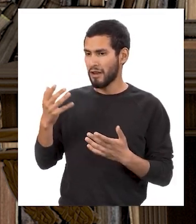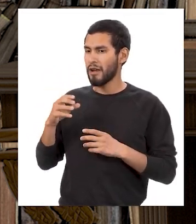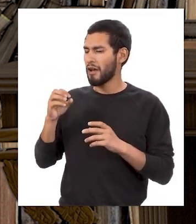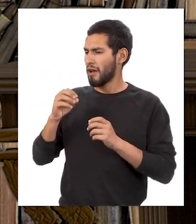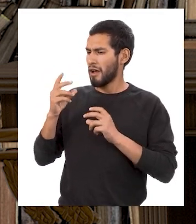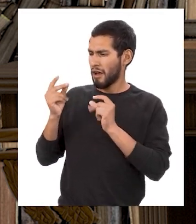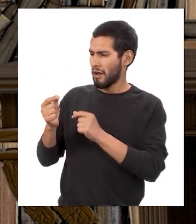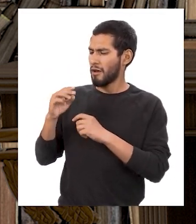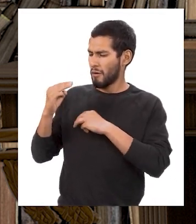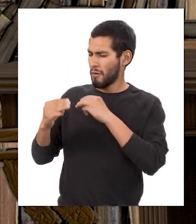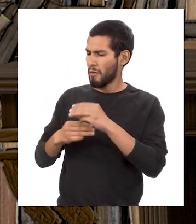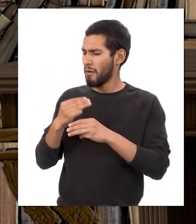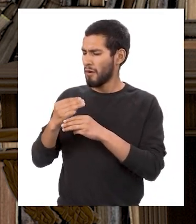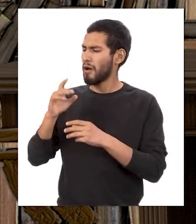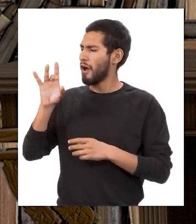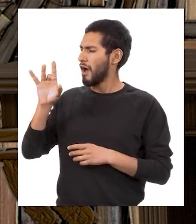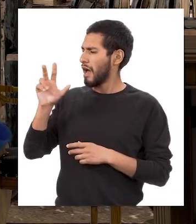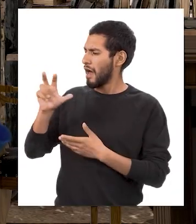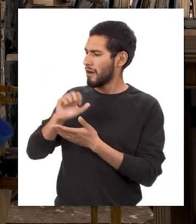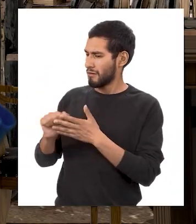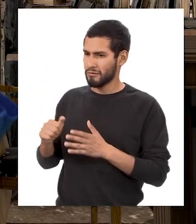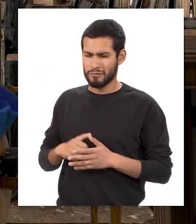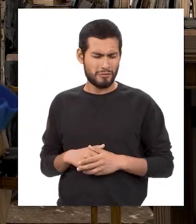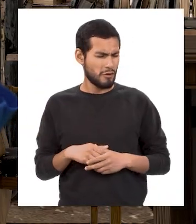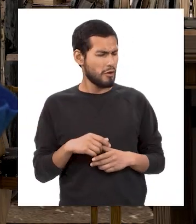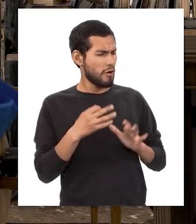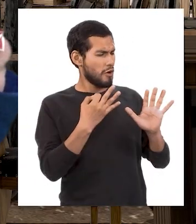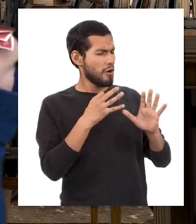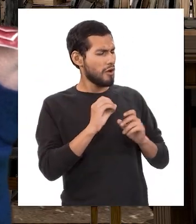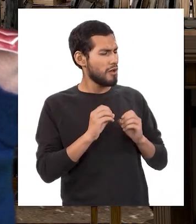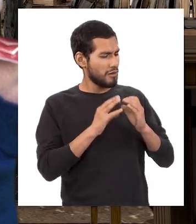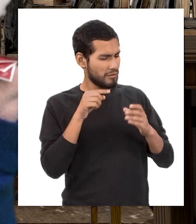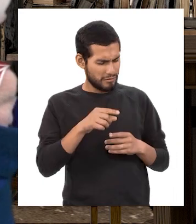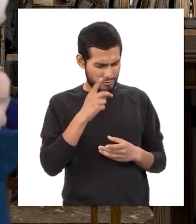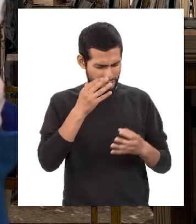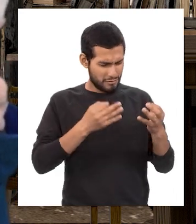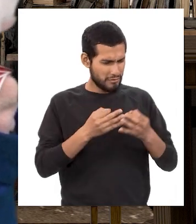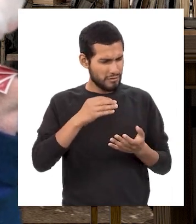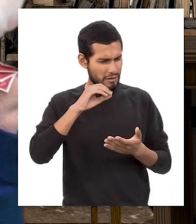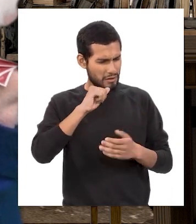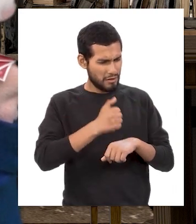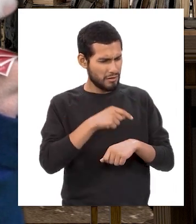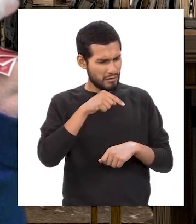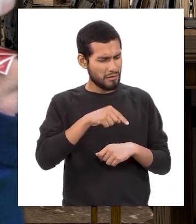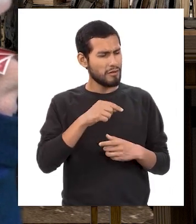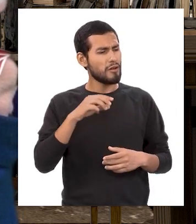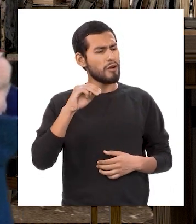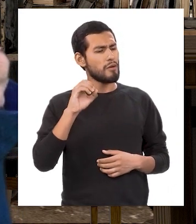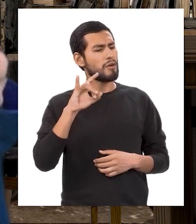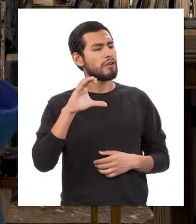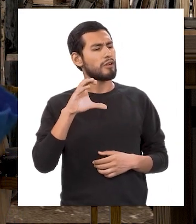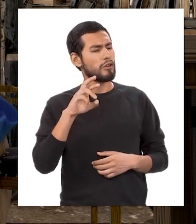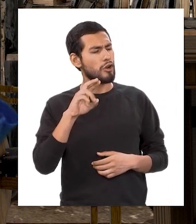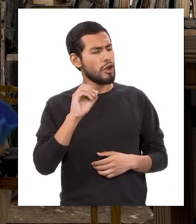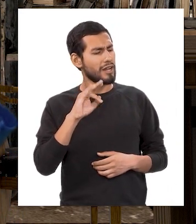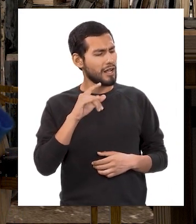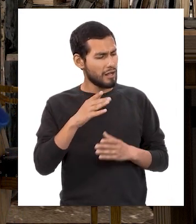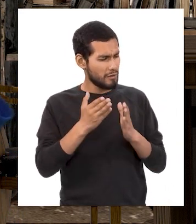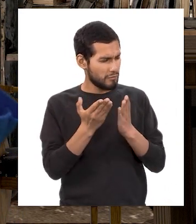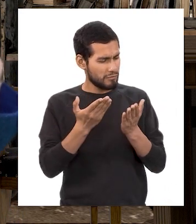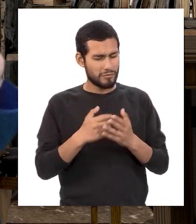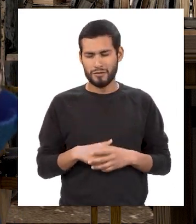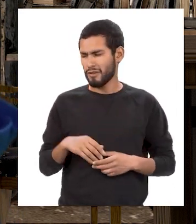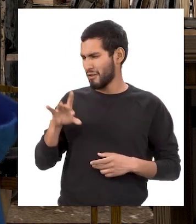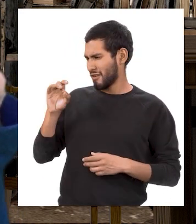Según ustedes, se recorre el mundo en 3 meses. En 80 días solamente. Y lo dice el cálculo establecido por el Morning